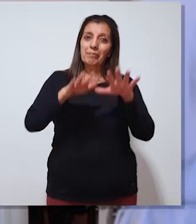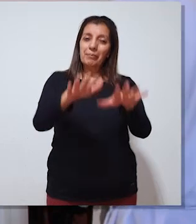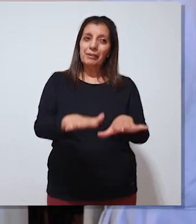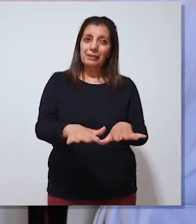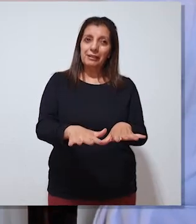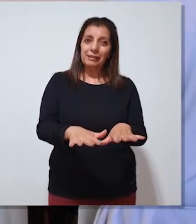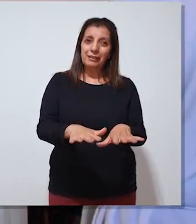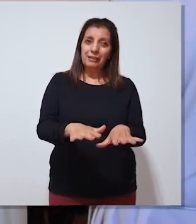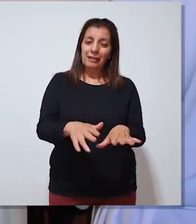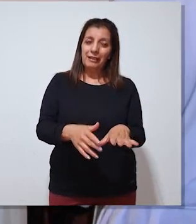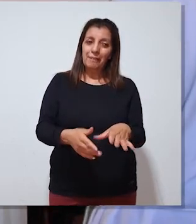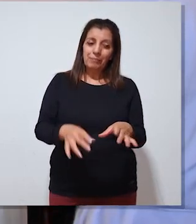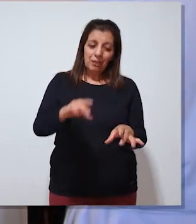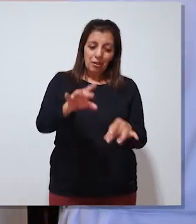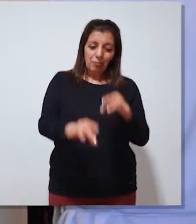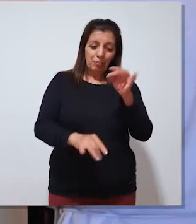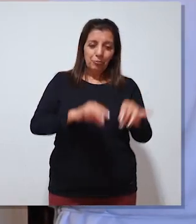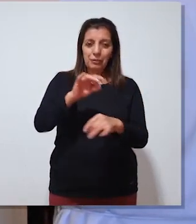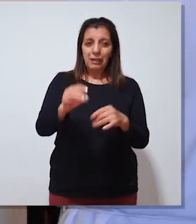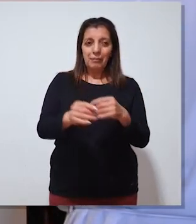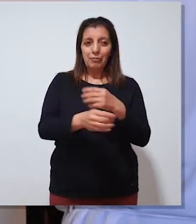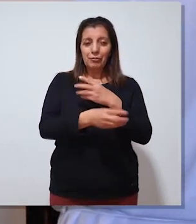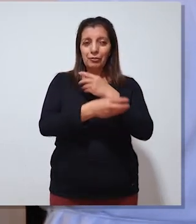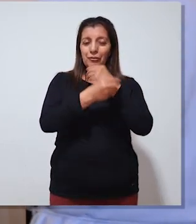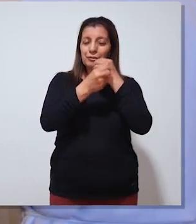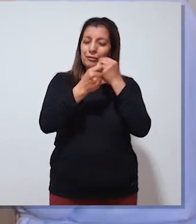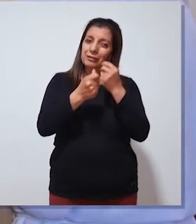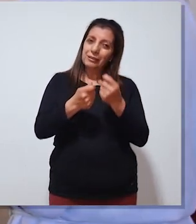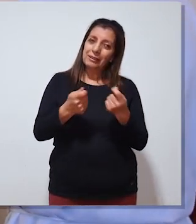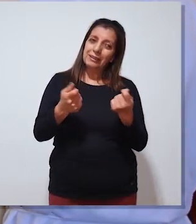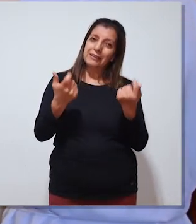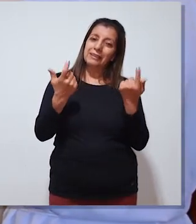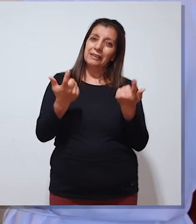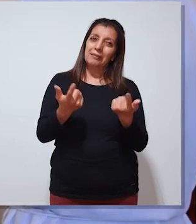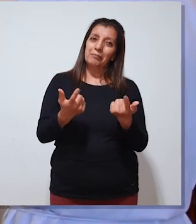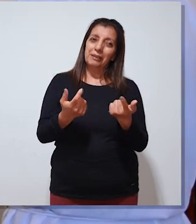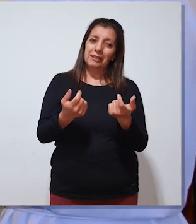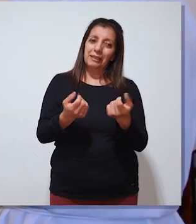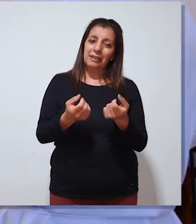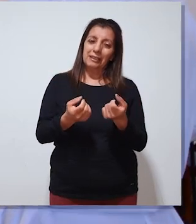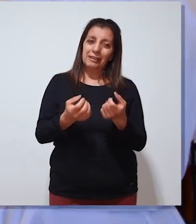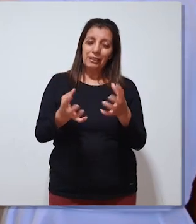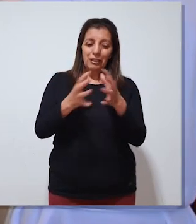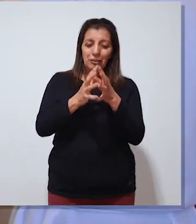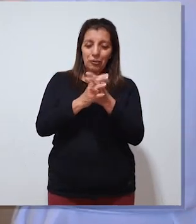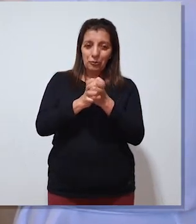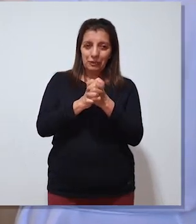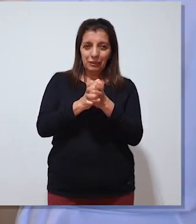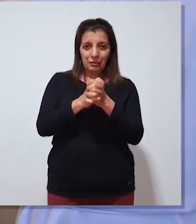buscador de eternidad, hay un signo de esperanza en